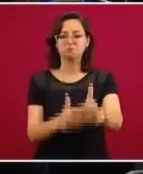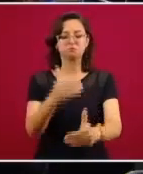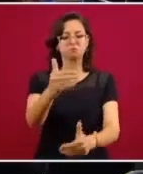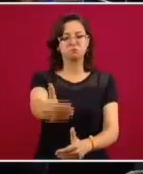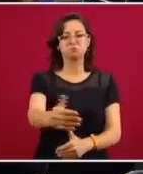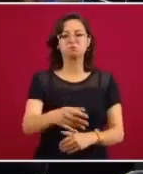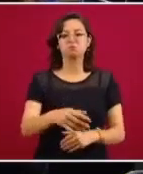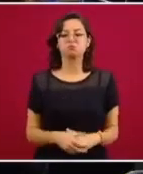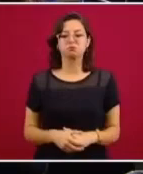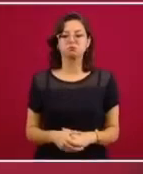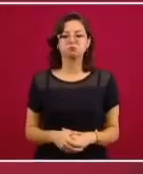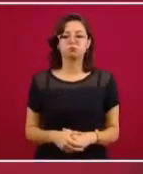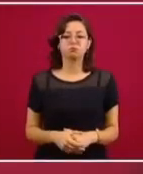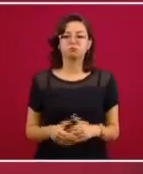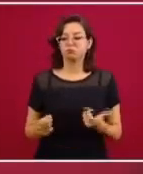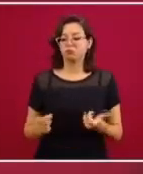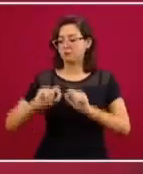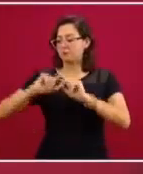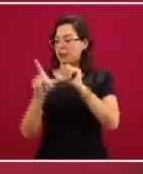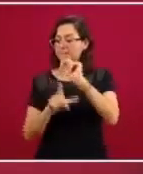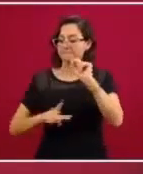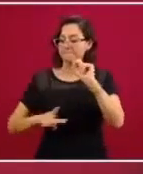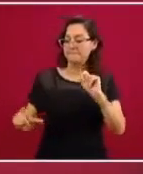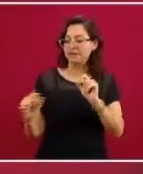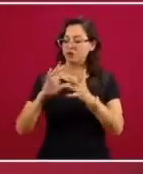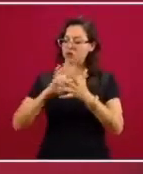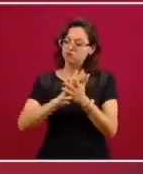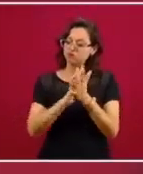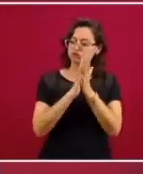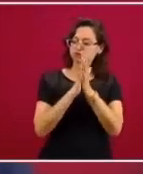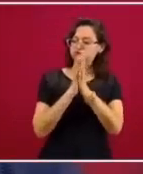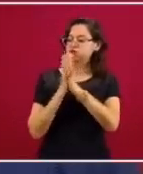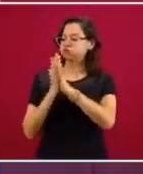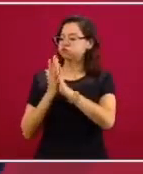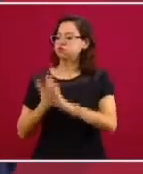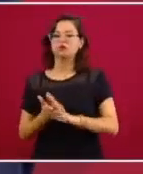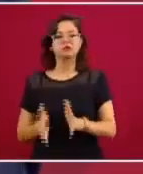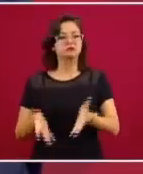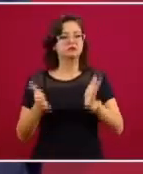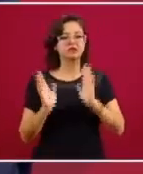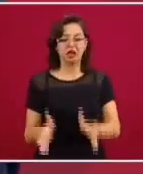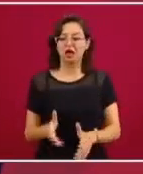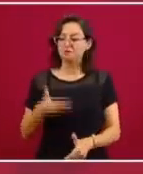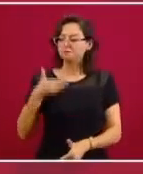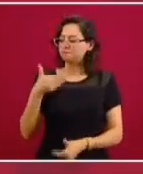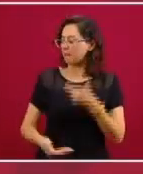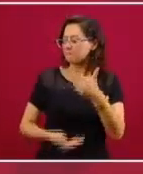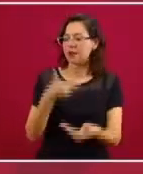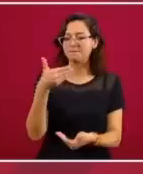ya está en marcha el proceso de transformación, bastante avanzado.